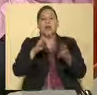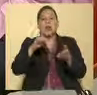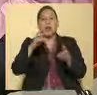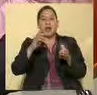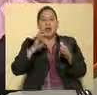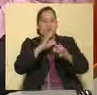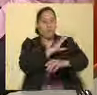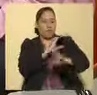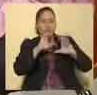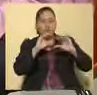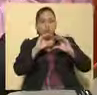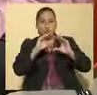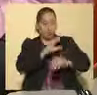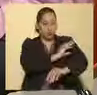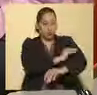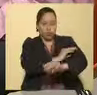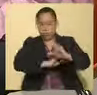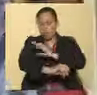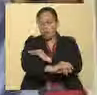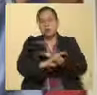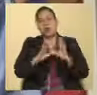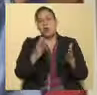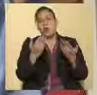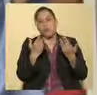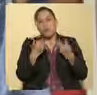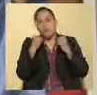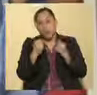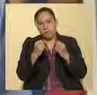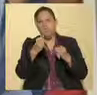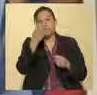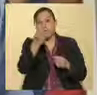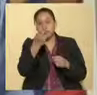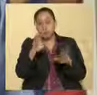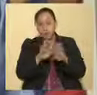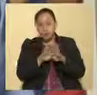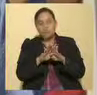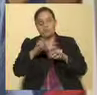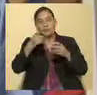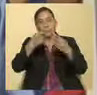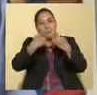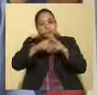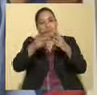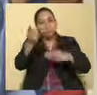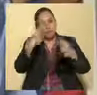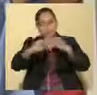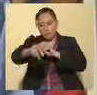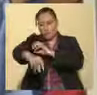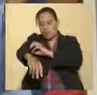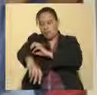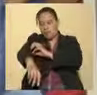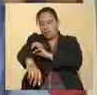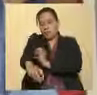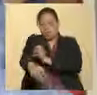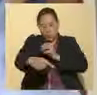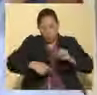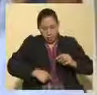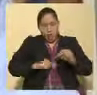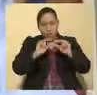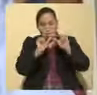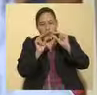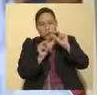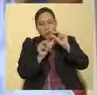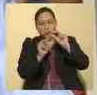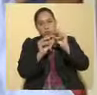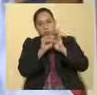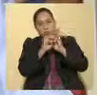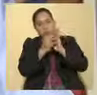pared muscular. Entonces se hace la hernia, protruye esta parte del intestino. ¿Por qué son